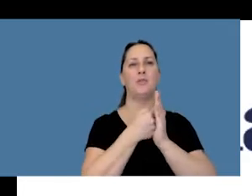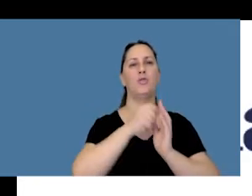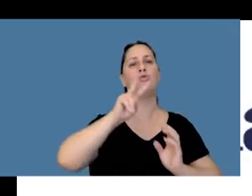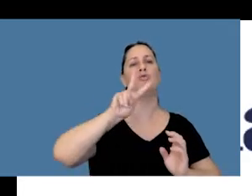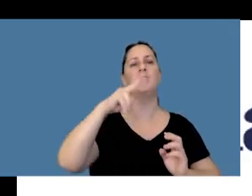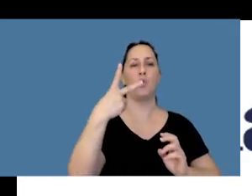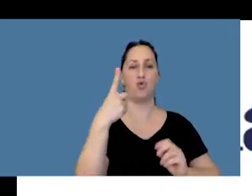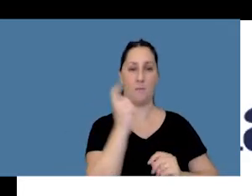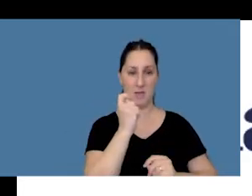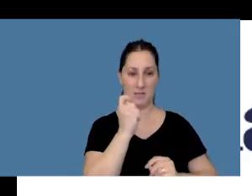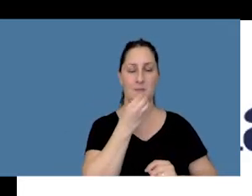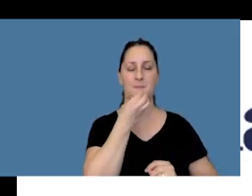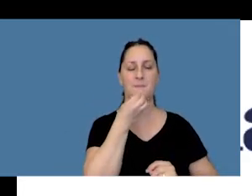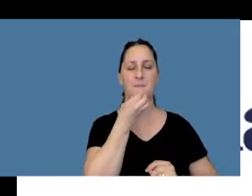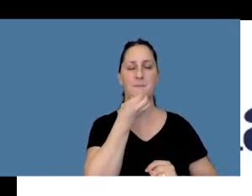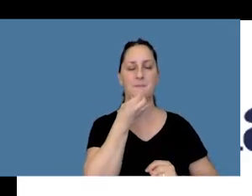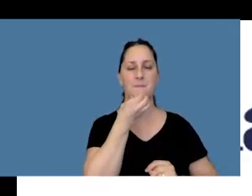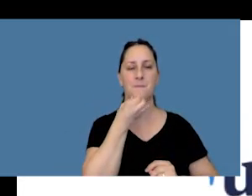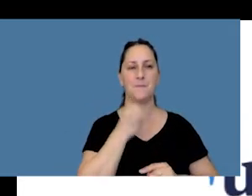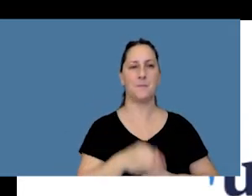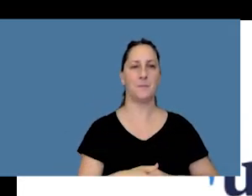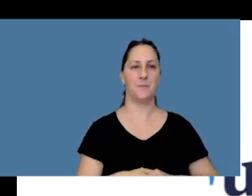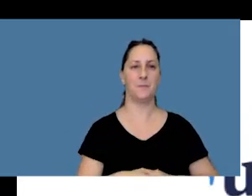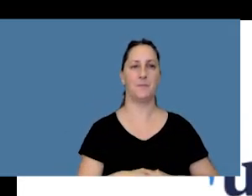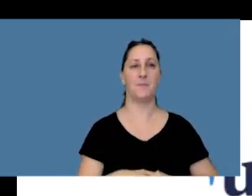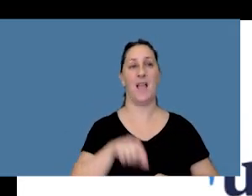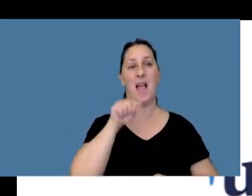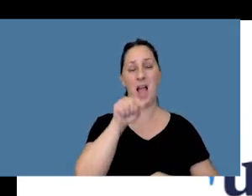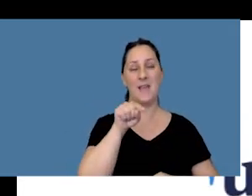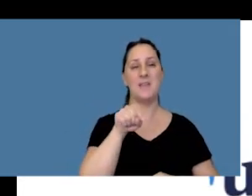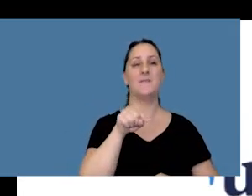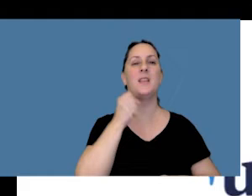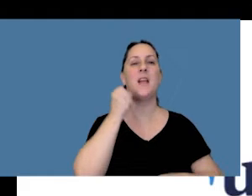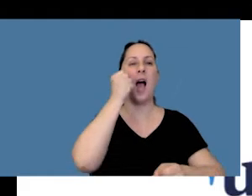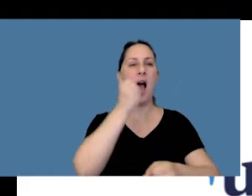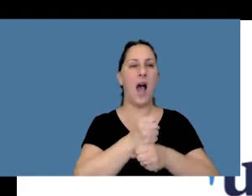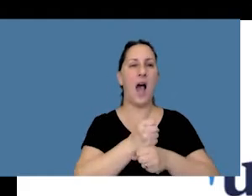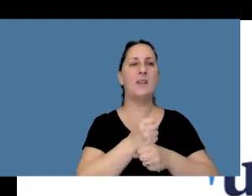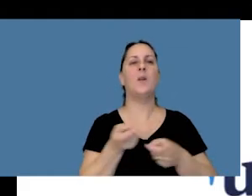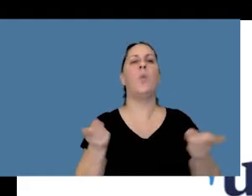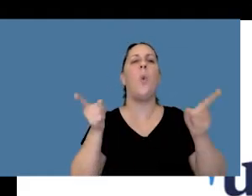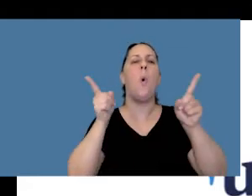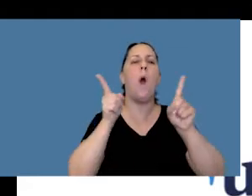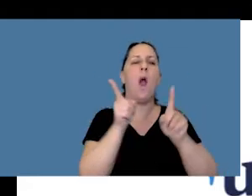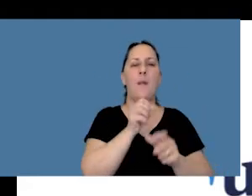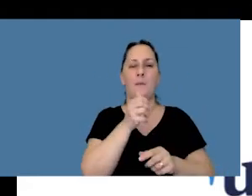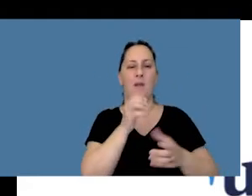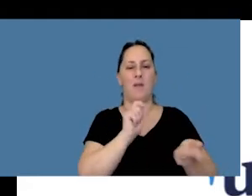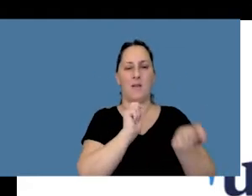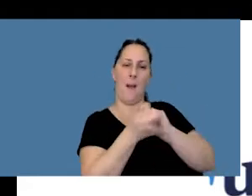mes. Y en ese caso, hasta que se vuelva a hacer la nueva